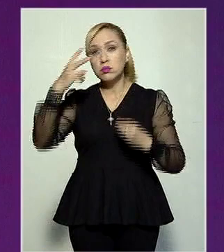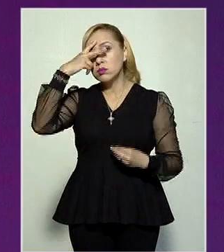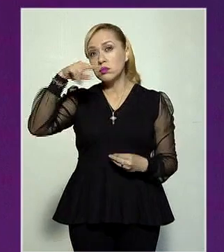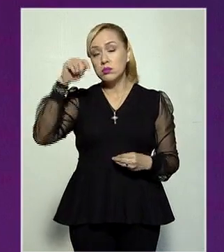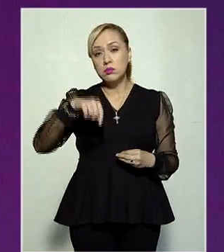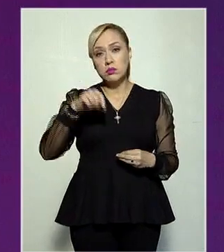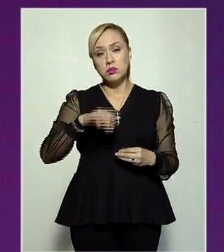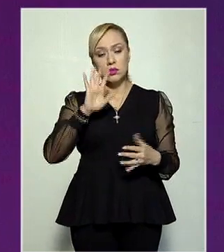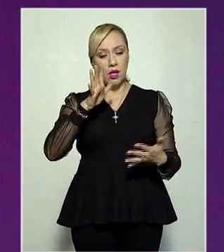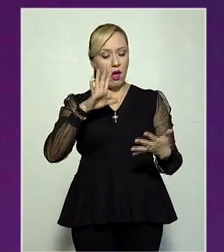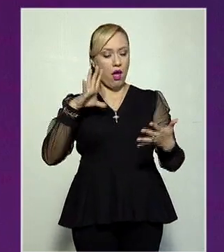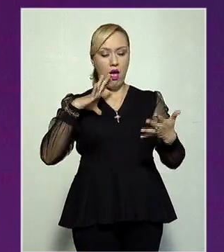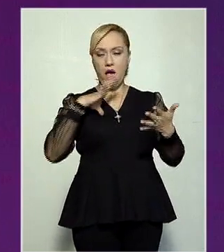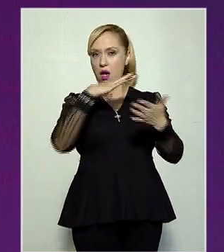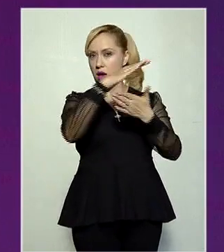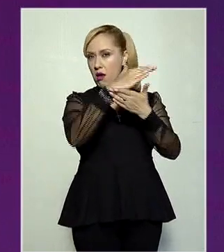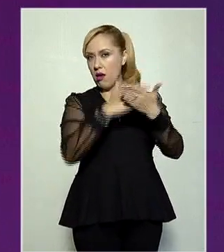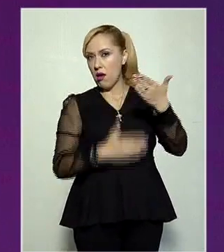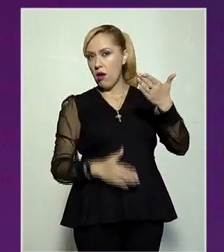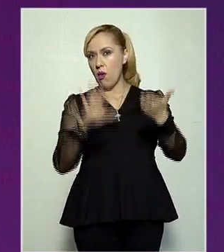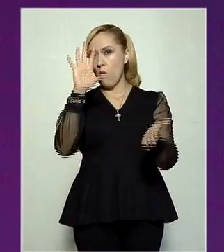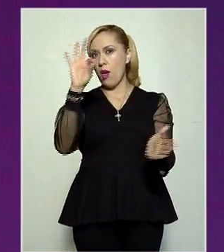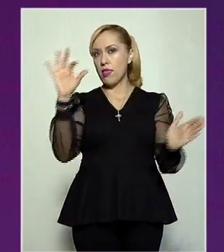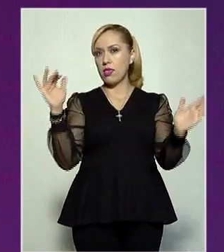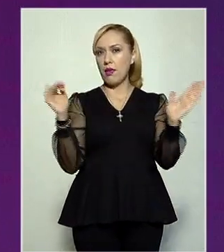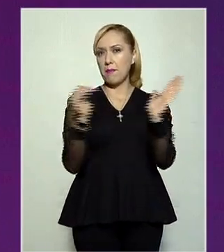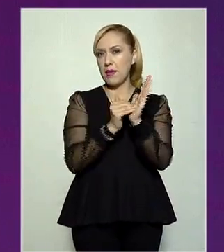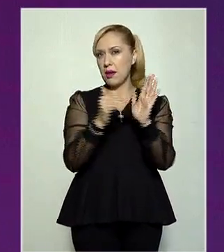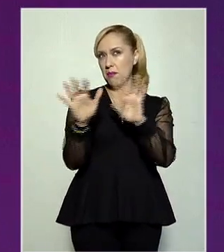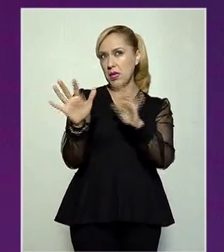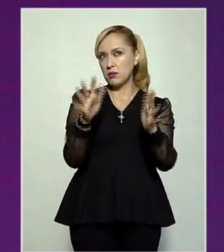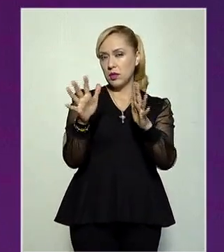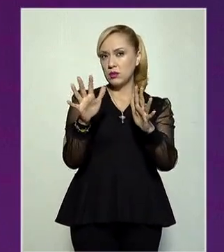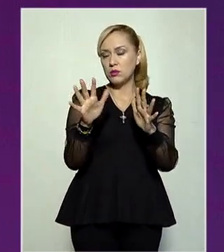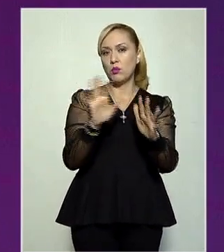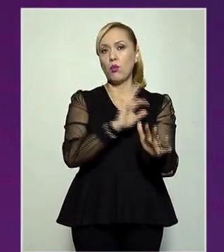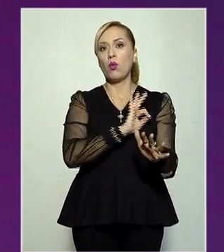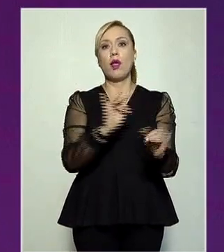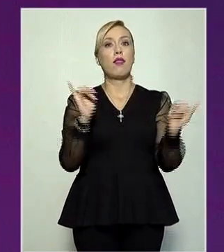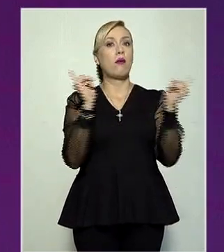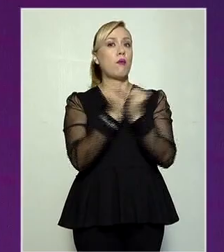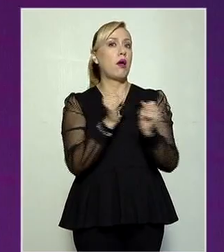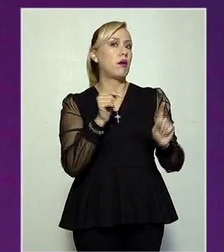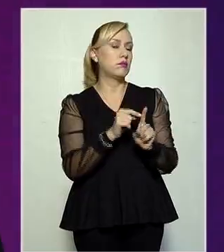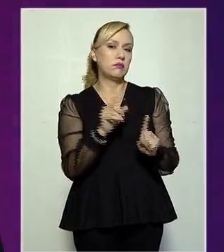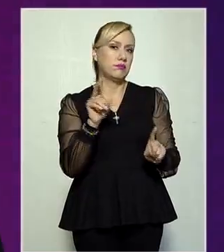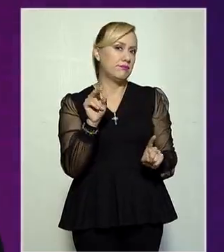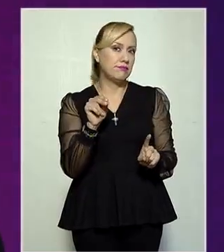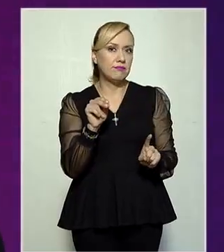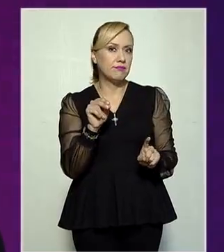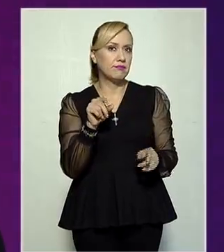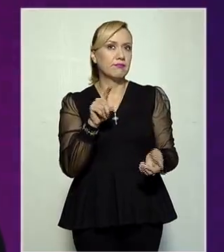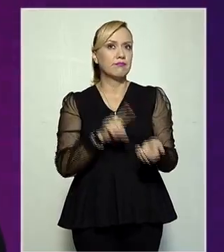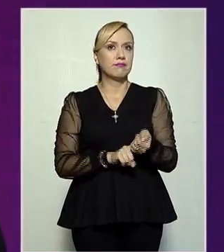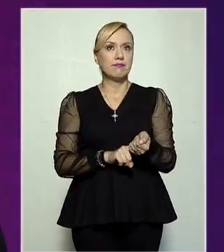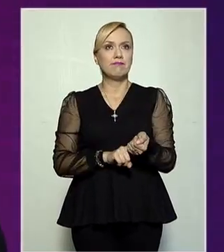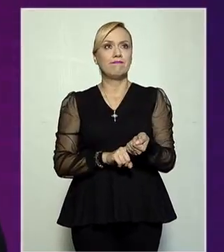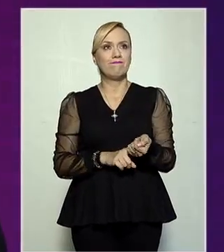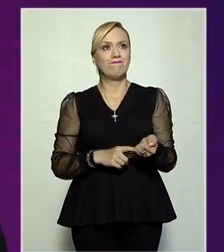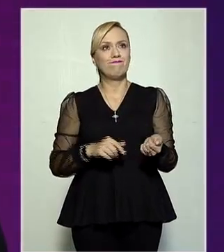tienen reconocidas al menos 40,000, podrían tener estas características, lo que ha llevado un poco a